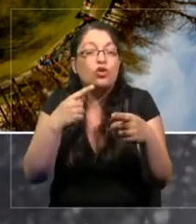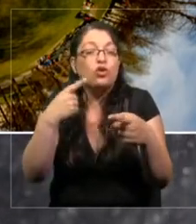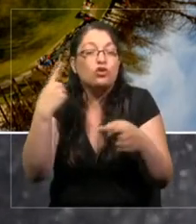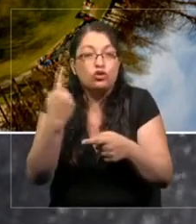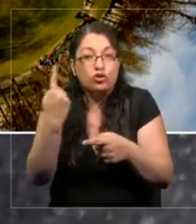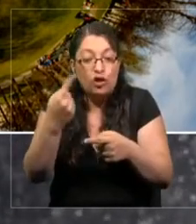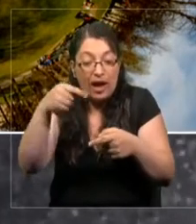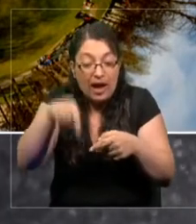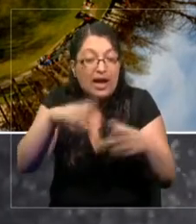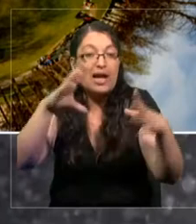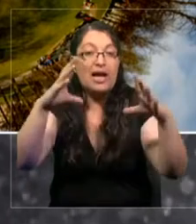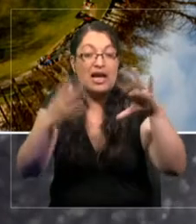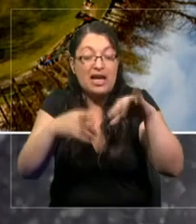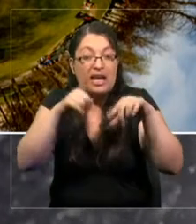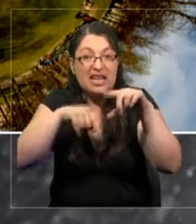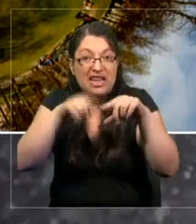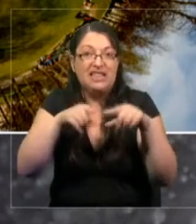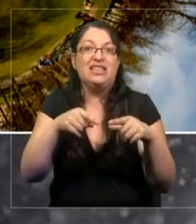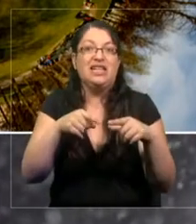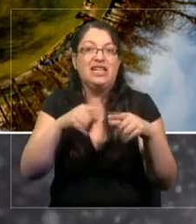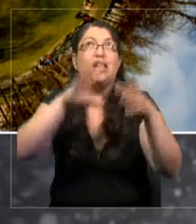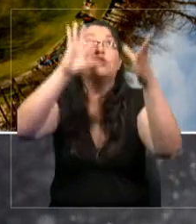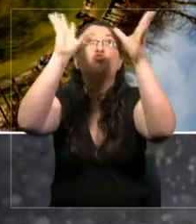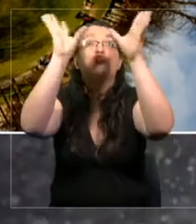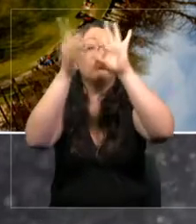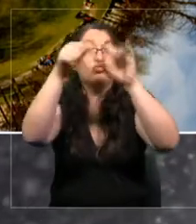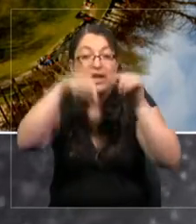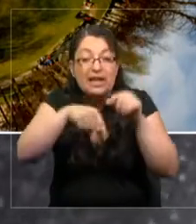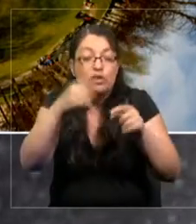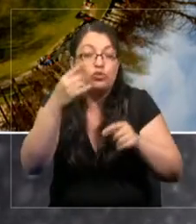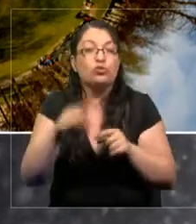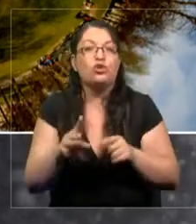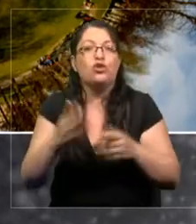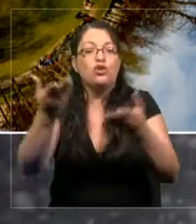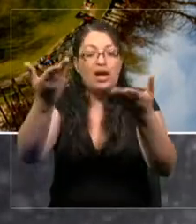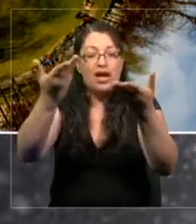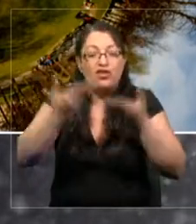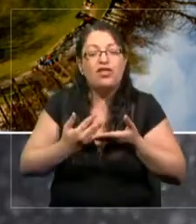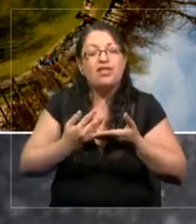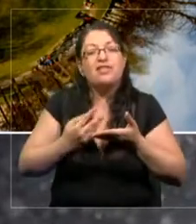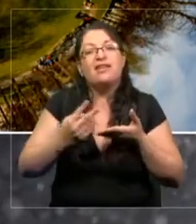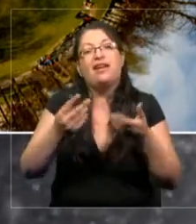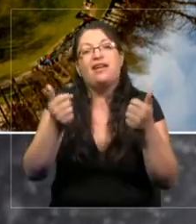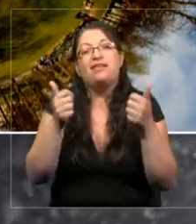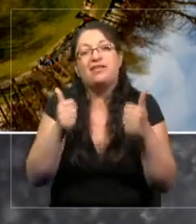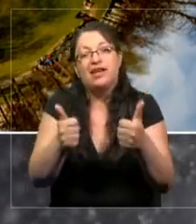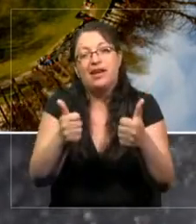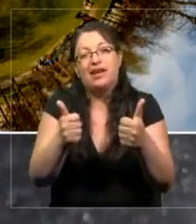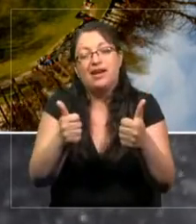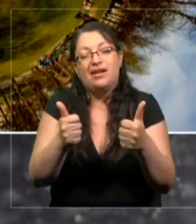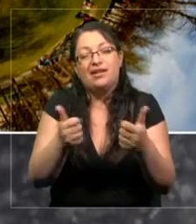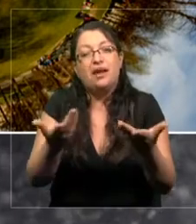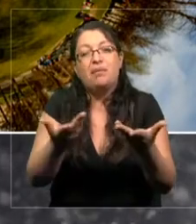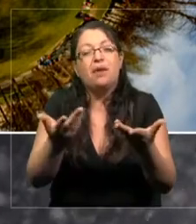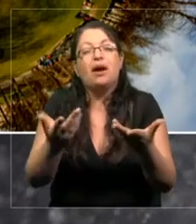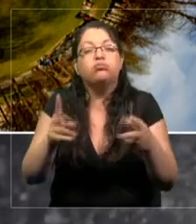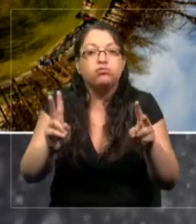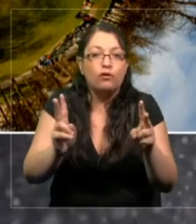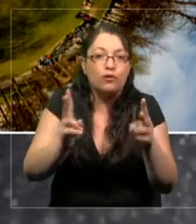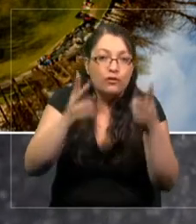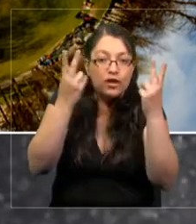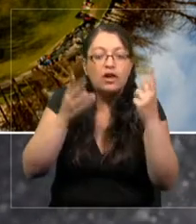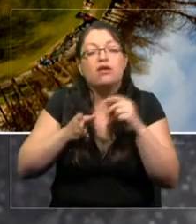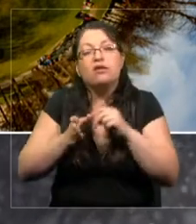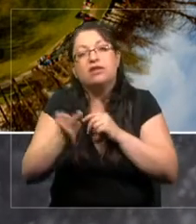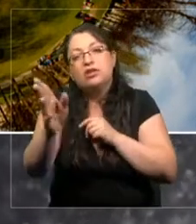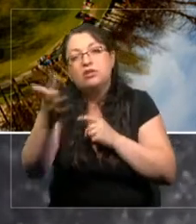este lugar del universo y que es la que nos brinda el bienestar ecológico que nos permite estar sobrevivir mantenernos